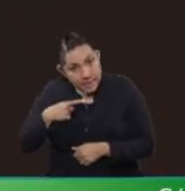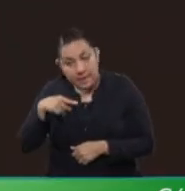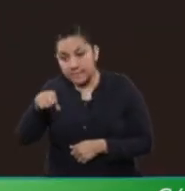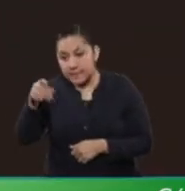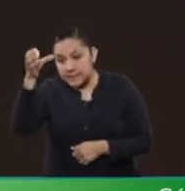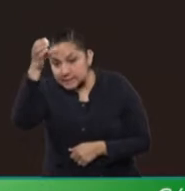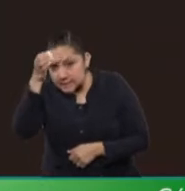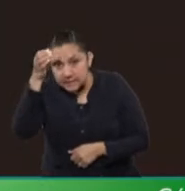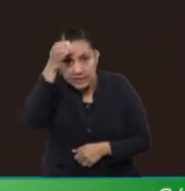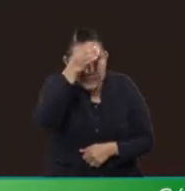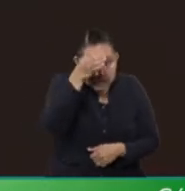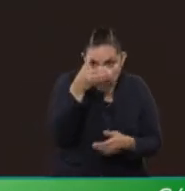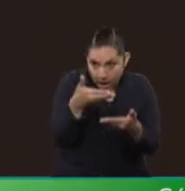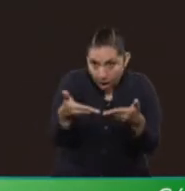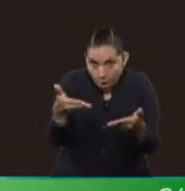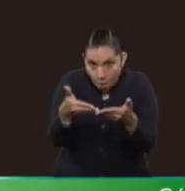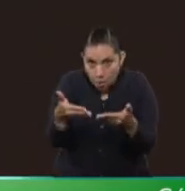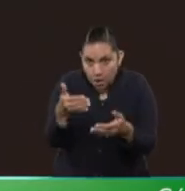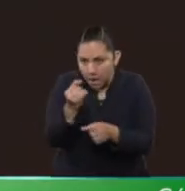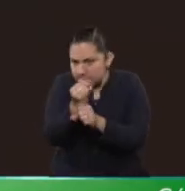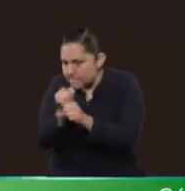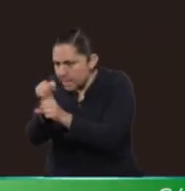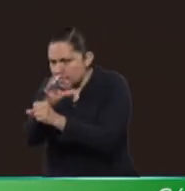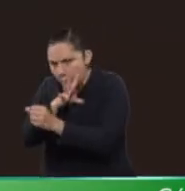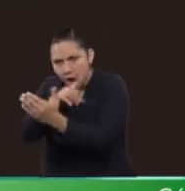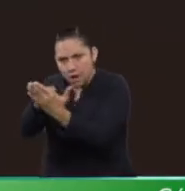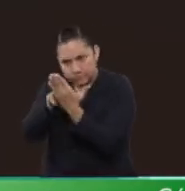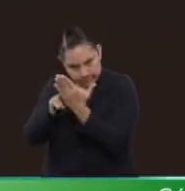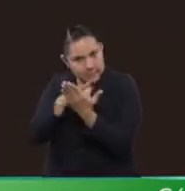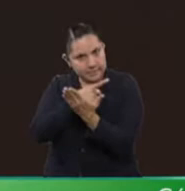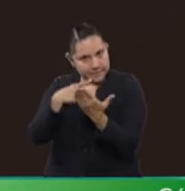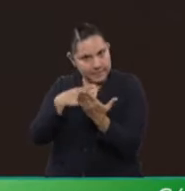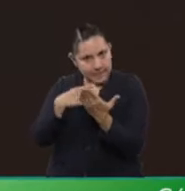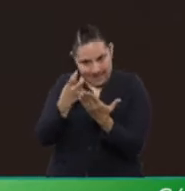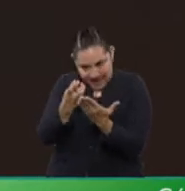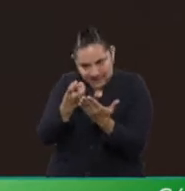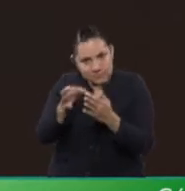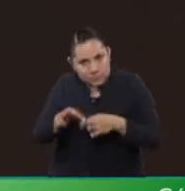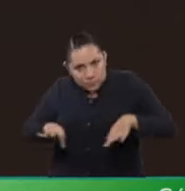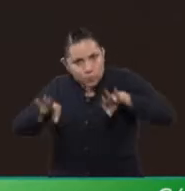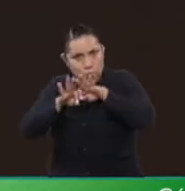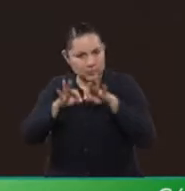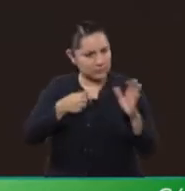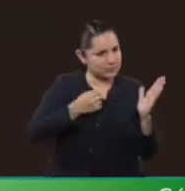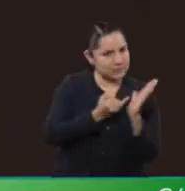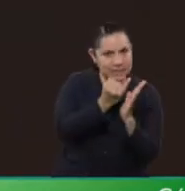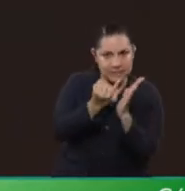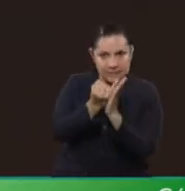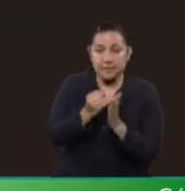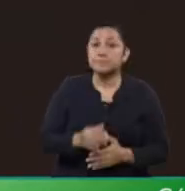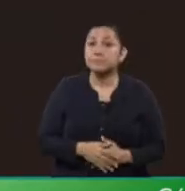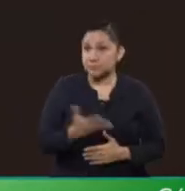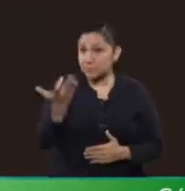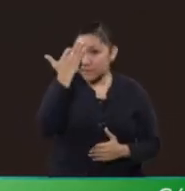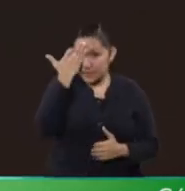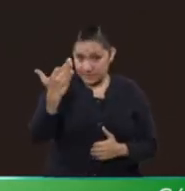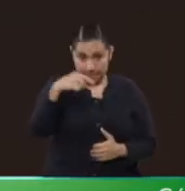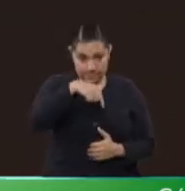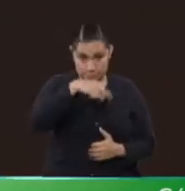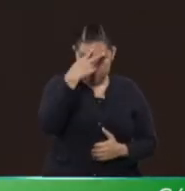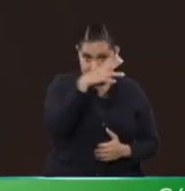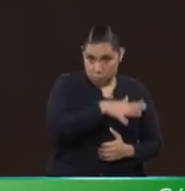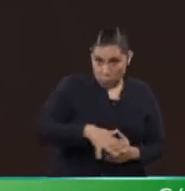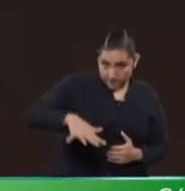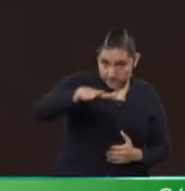y les doy un ejemplo con el mejor de los ánimos el gasto social en este gobierno es histórico yo lo reconozco en lo personal a